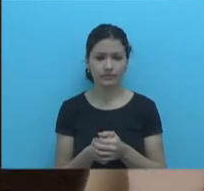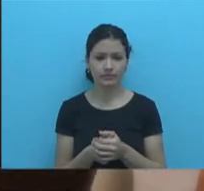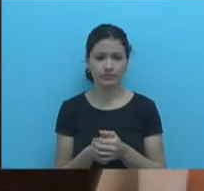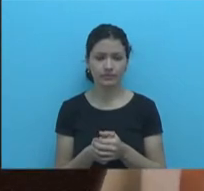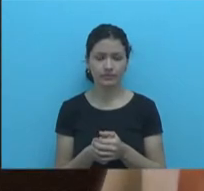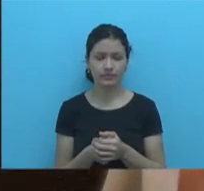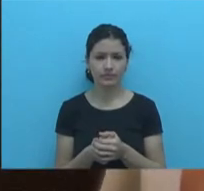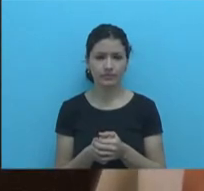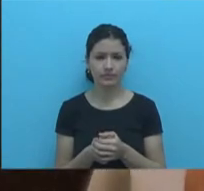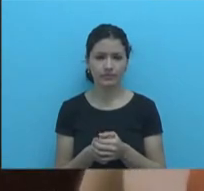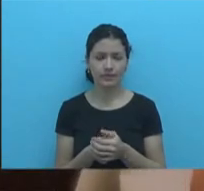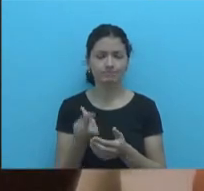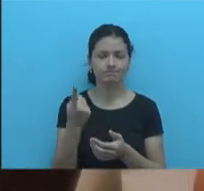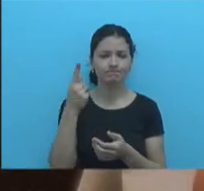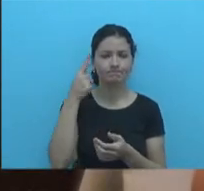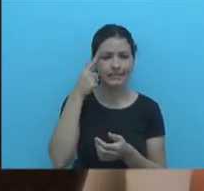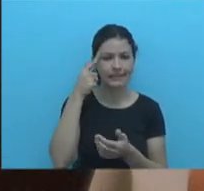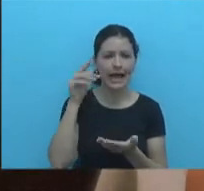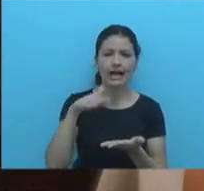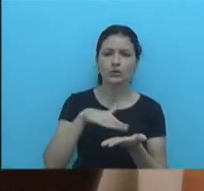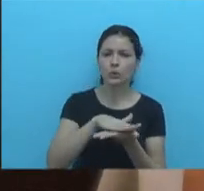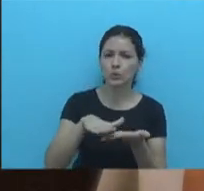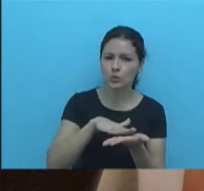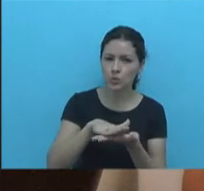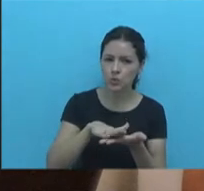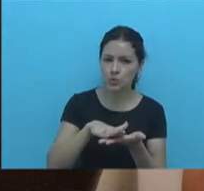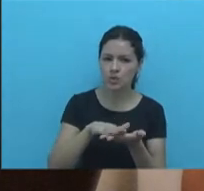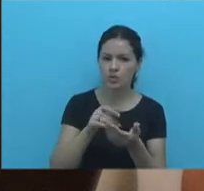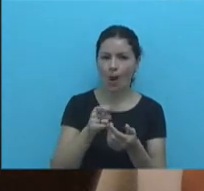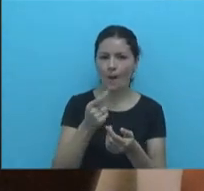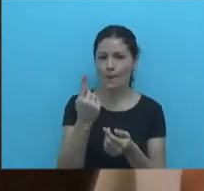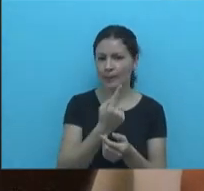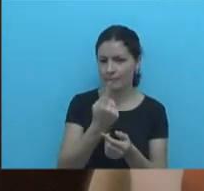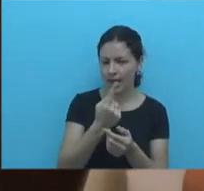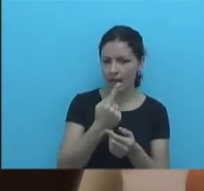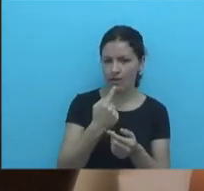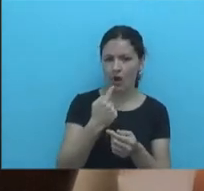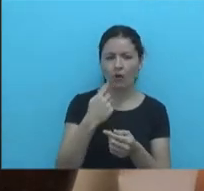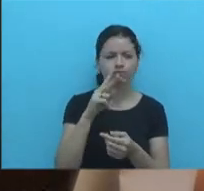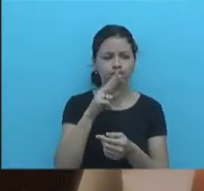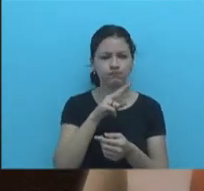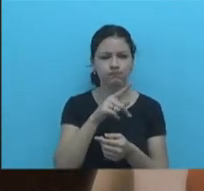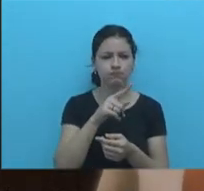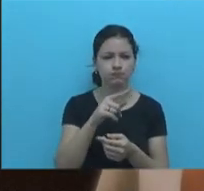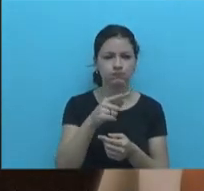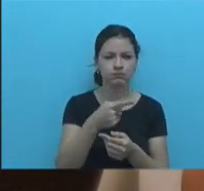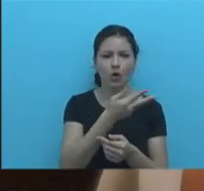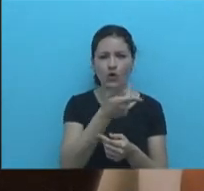estarían encargados de ver y un censo que se hace tanto a los animales como a los niños que están